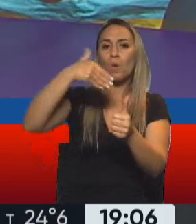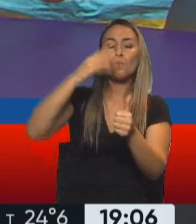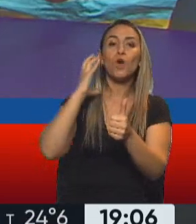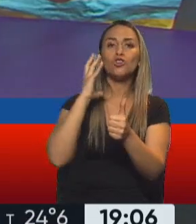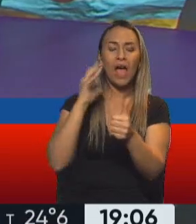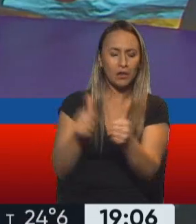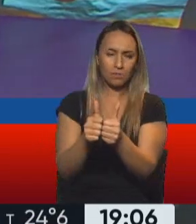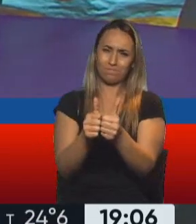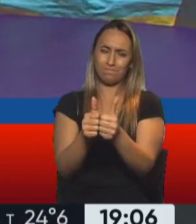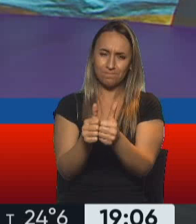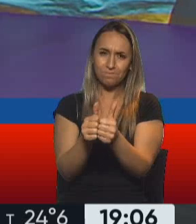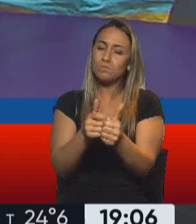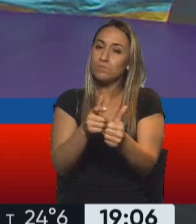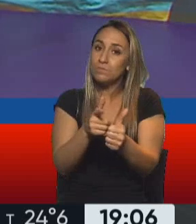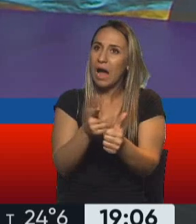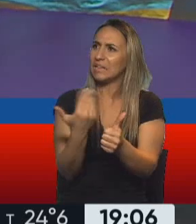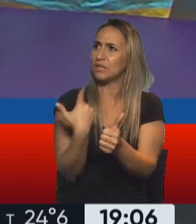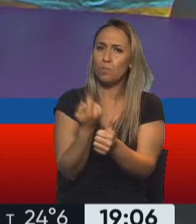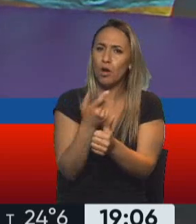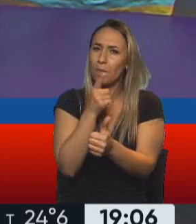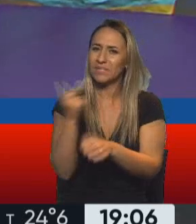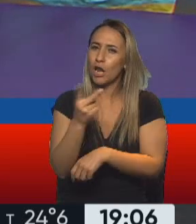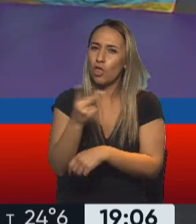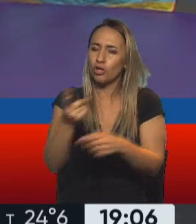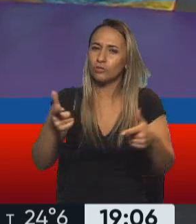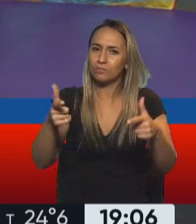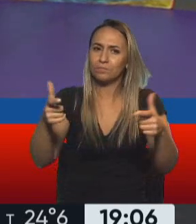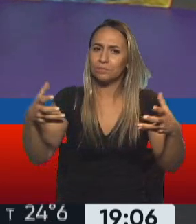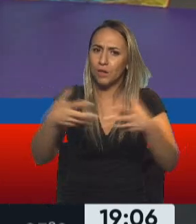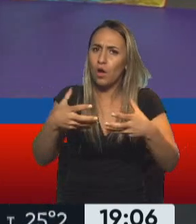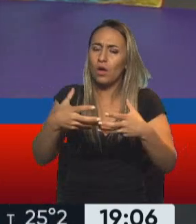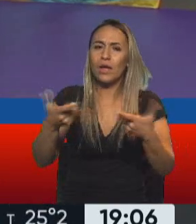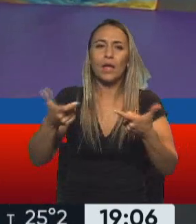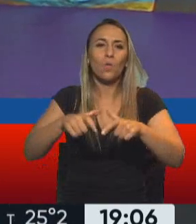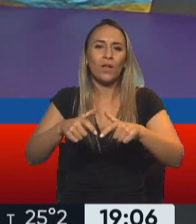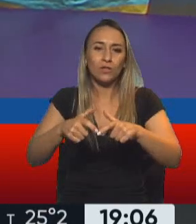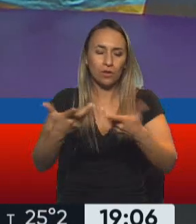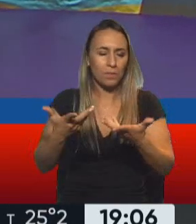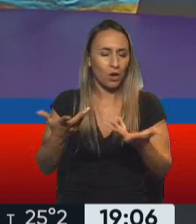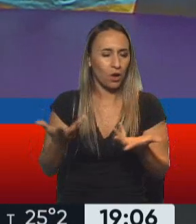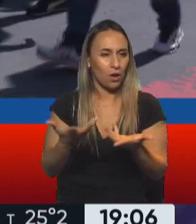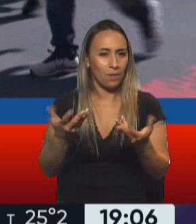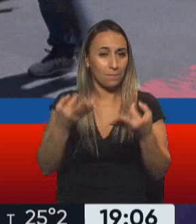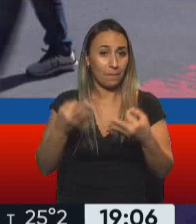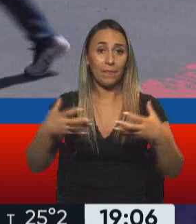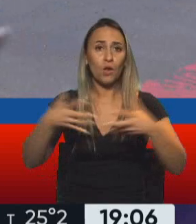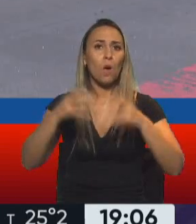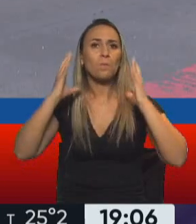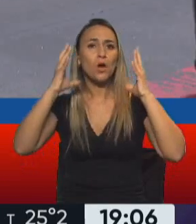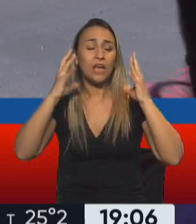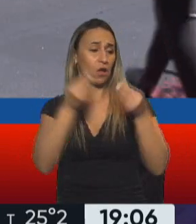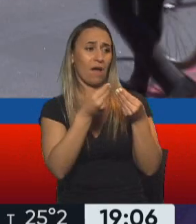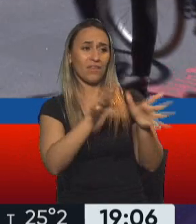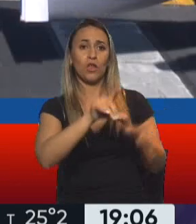No, yo creo que hubo algún encuentro hace poco, sobre todo desde la existencia del Frente de Todos, pero recordemos que el moyanismo abandonó la